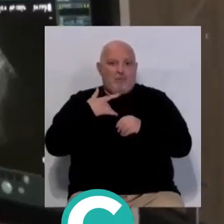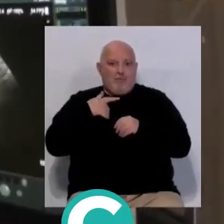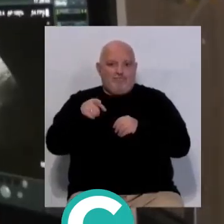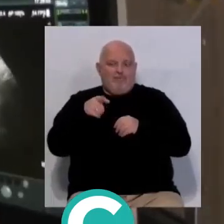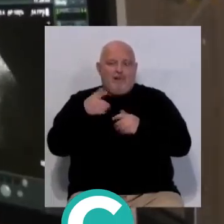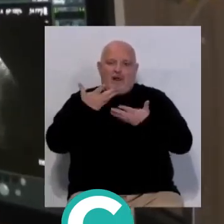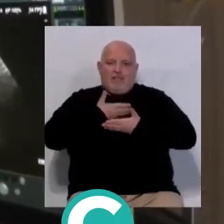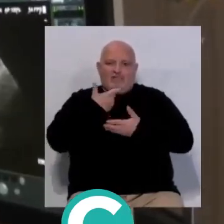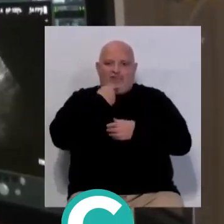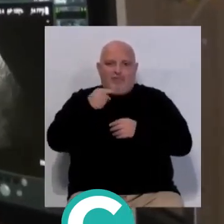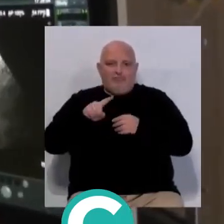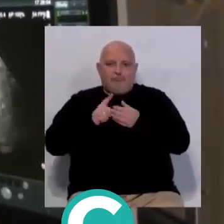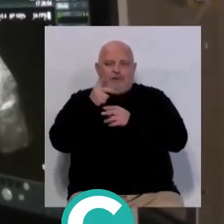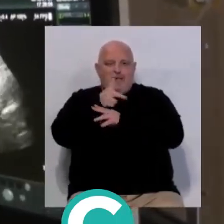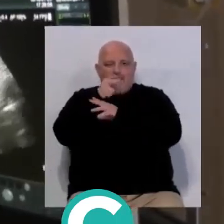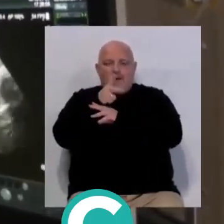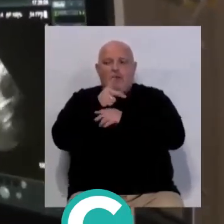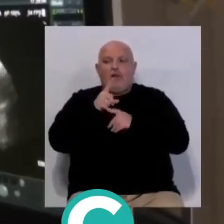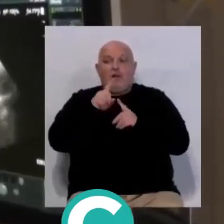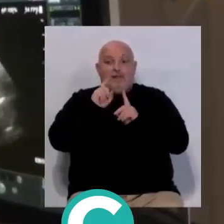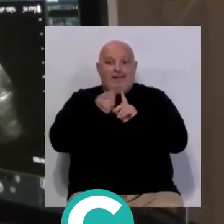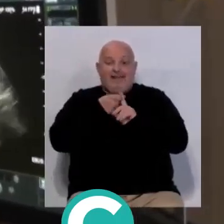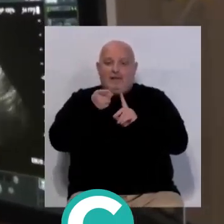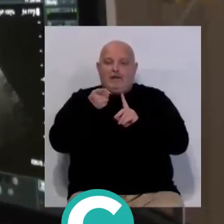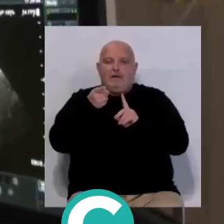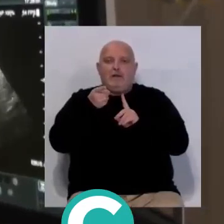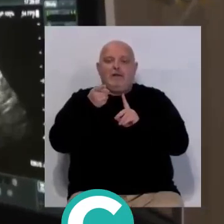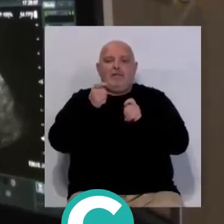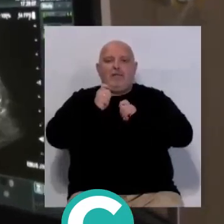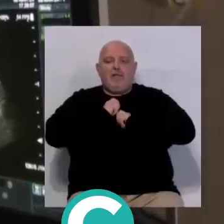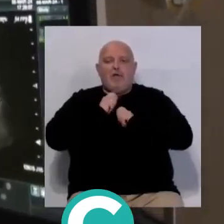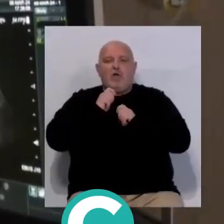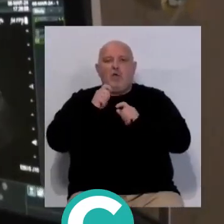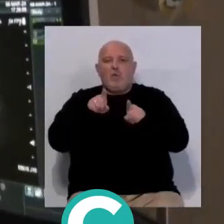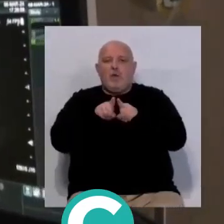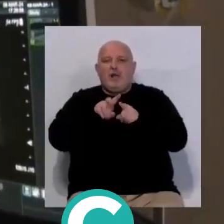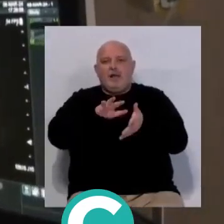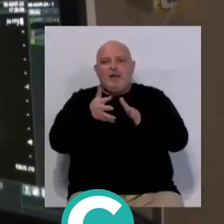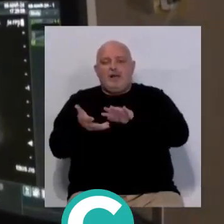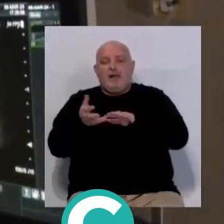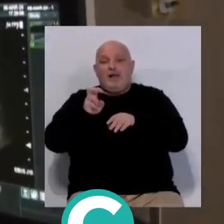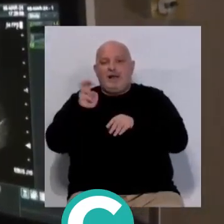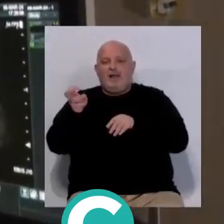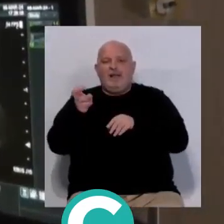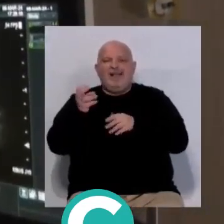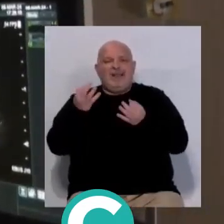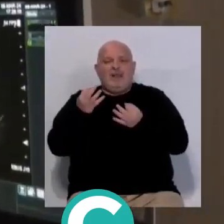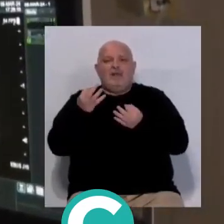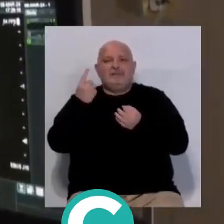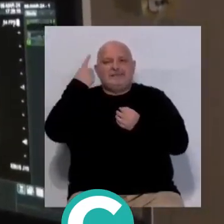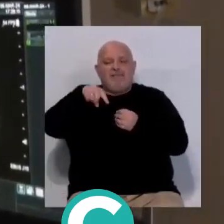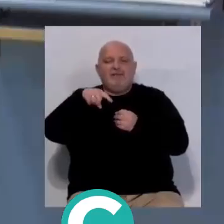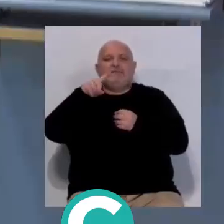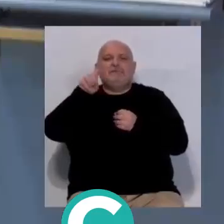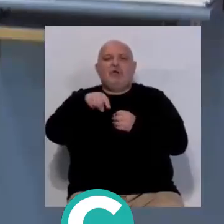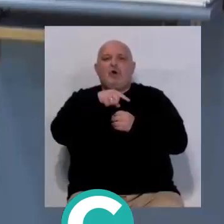y no solo diagnosticarlo, que ya de por sí es importante, pero igual de importante, tiene importancia capital el saber